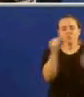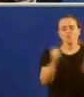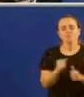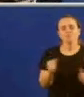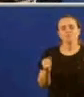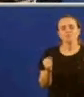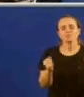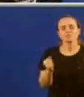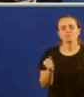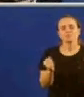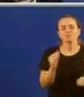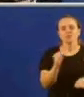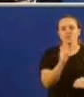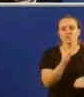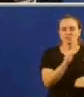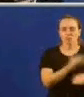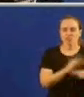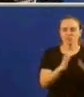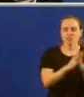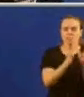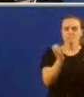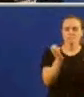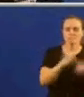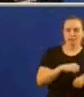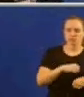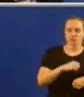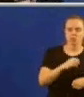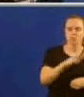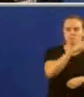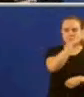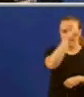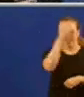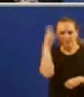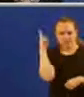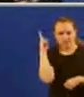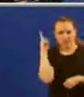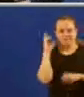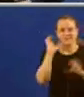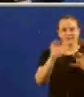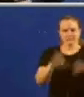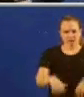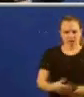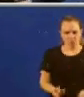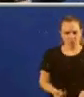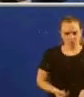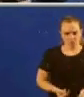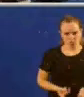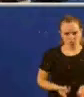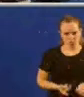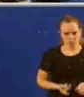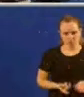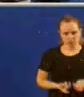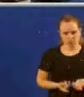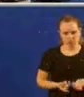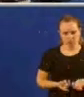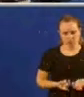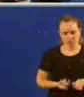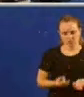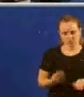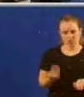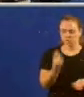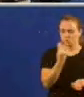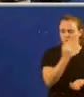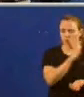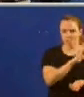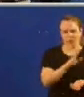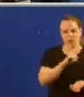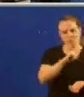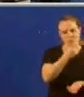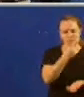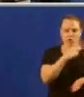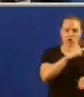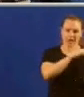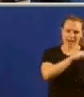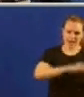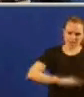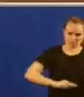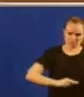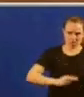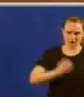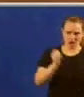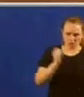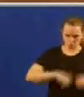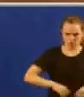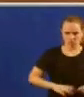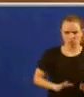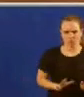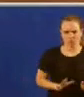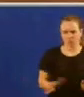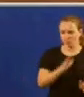Castela e León. En fin, eu creo que era moito mellor que pactáramos primeiro en Galiza porque non conhecemos as súas propostas. Segundo,